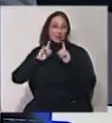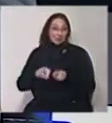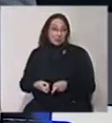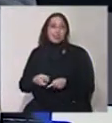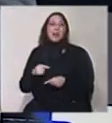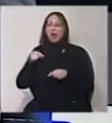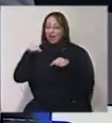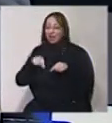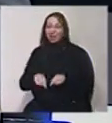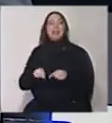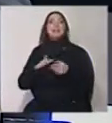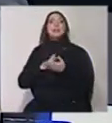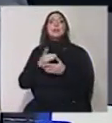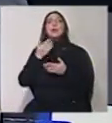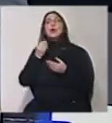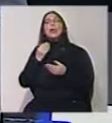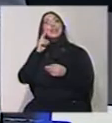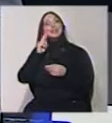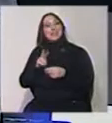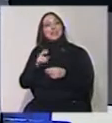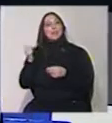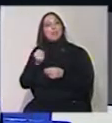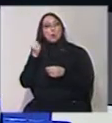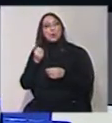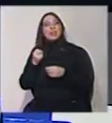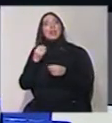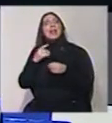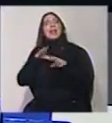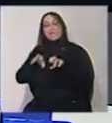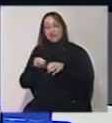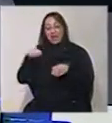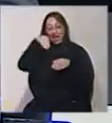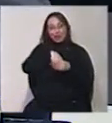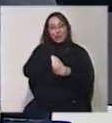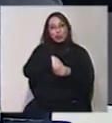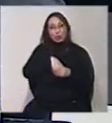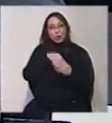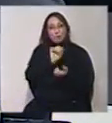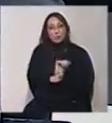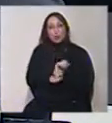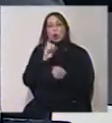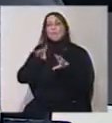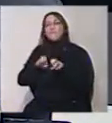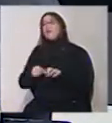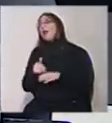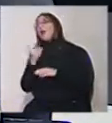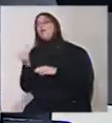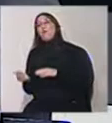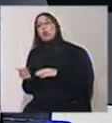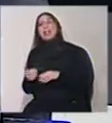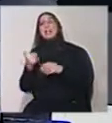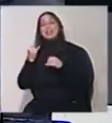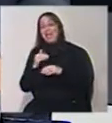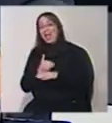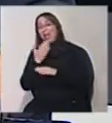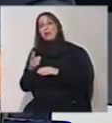lo que se juega es cuánta gente queremos que viva adentro y cuánta gente queremos que viva afuera. Si queremos que afuera